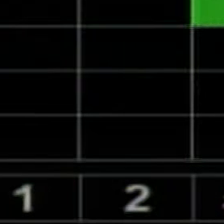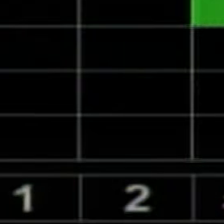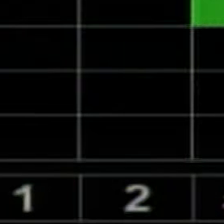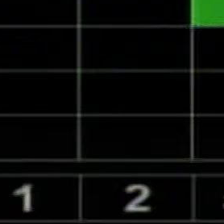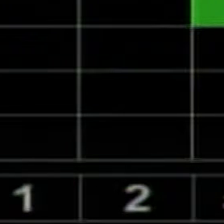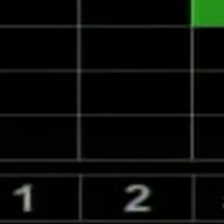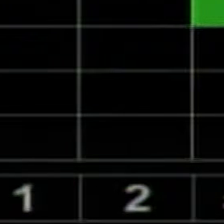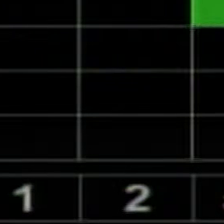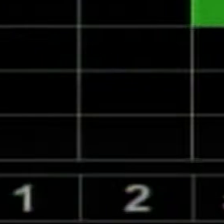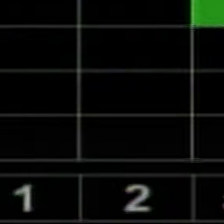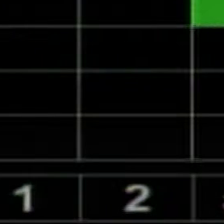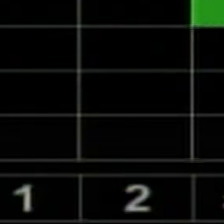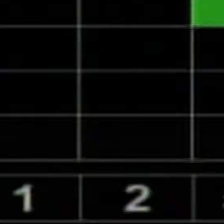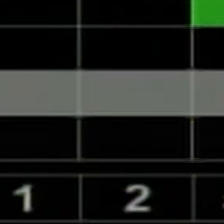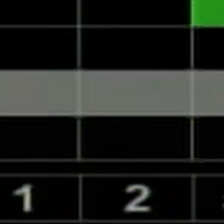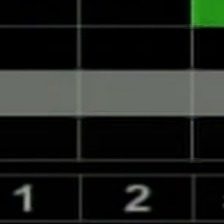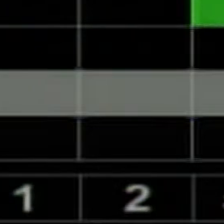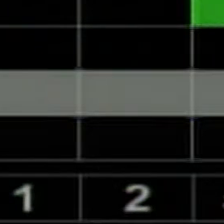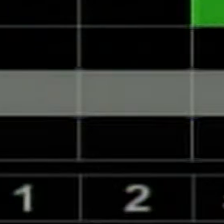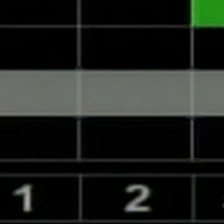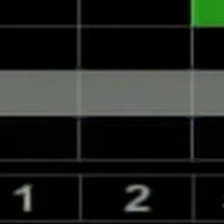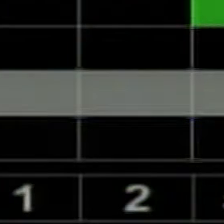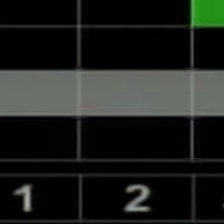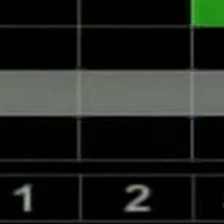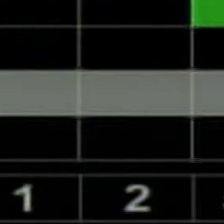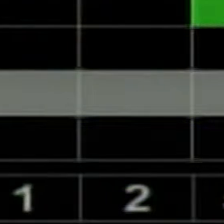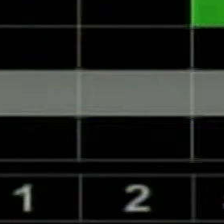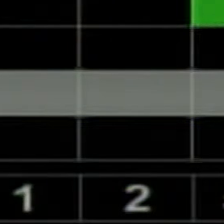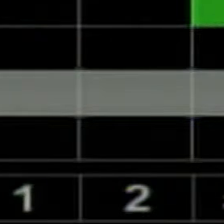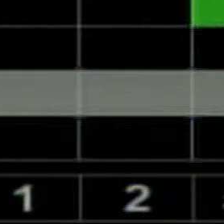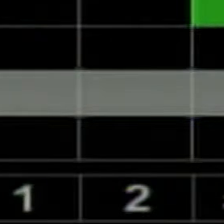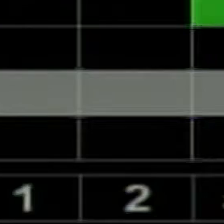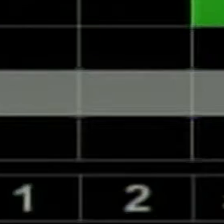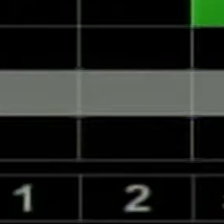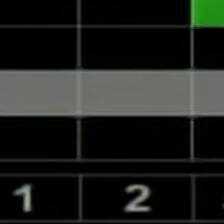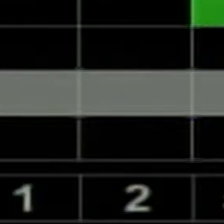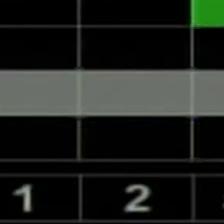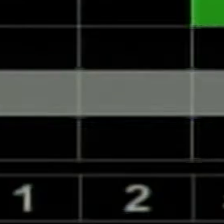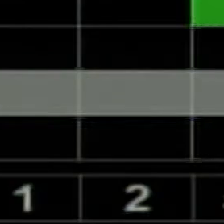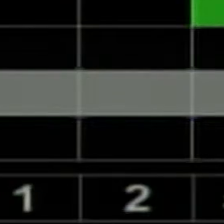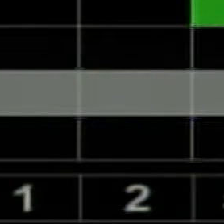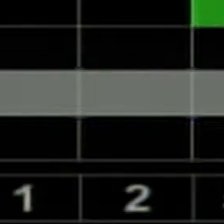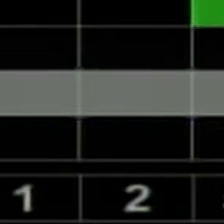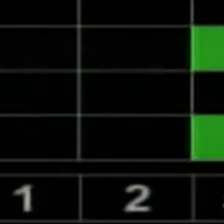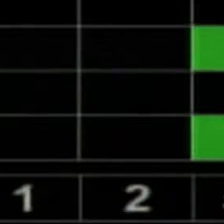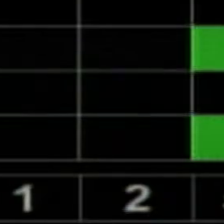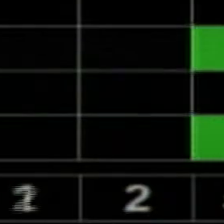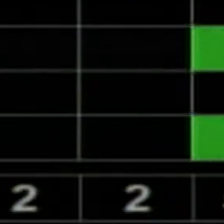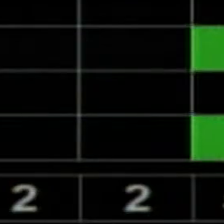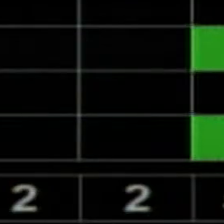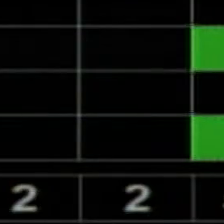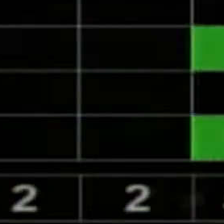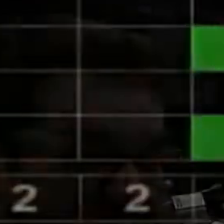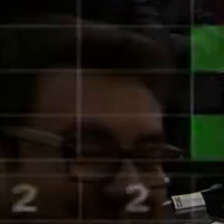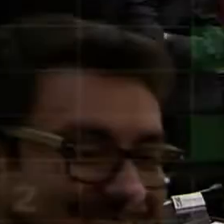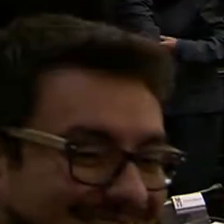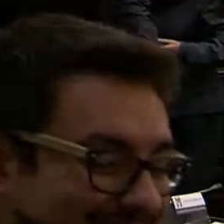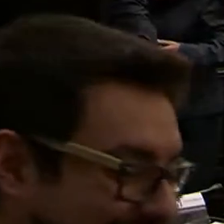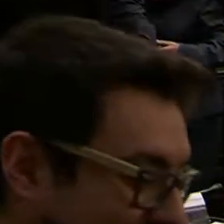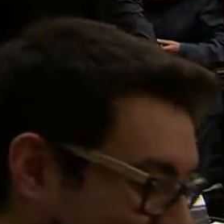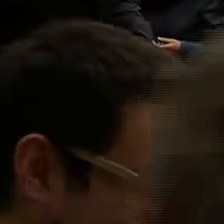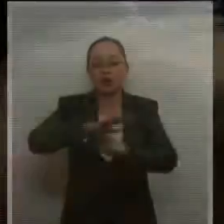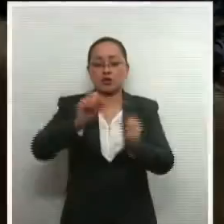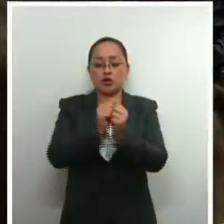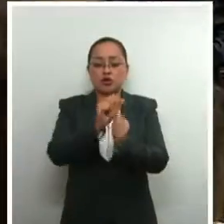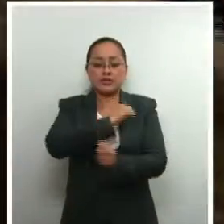reconocer el derecho de la naturaleza como derecho fundamental e independiente del derecho de las personas a un medio